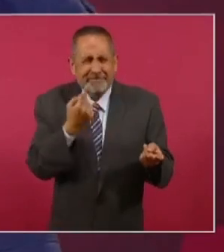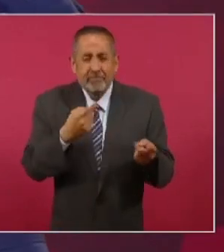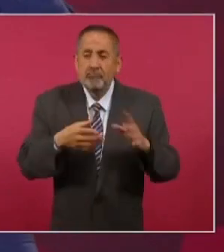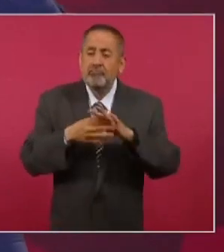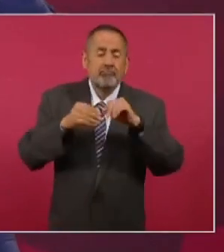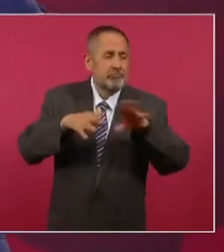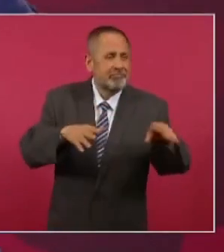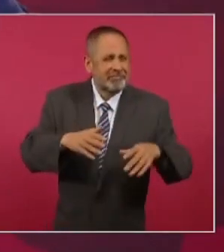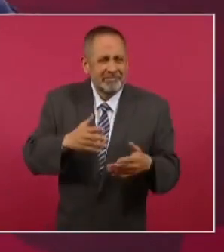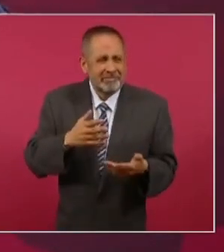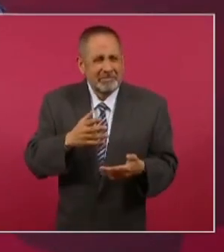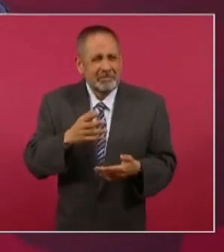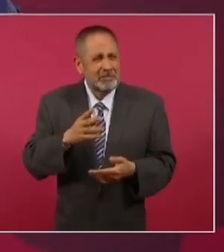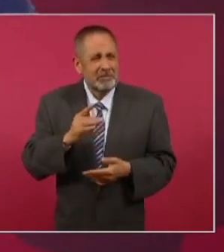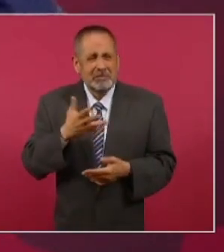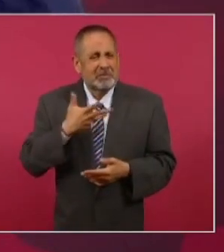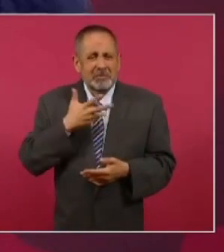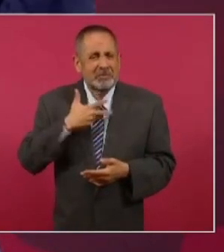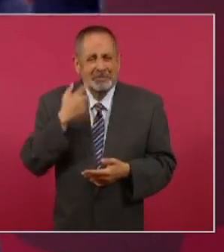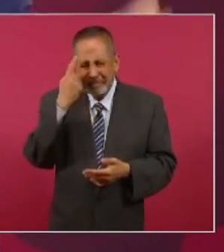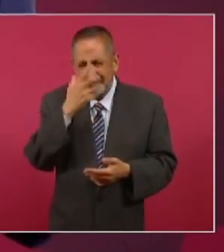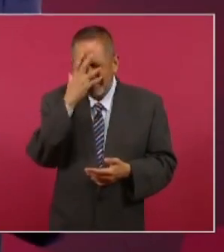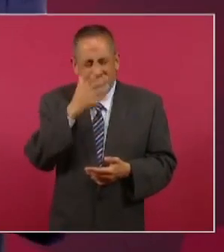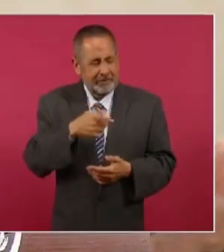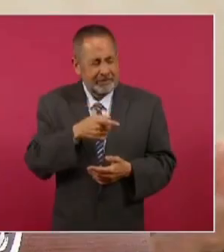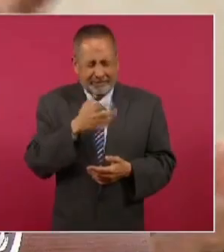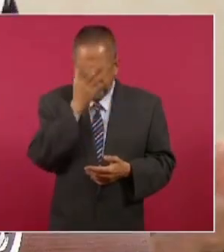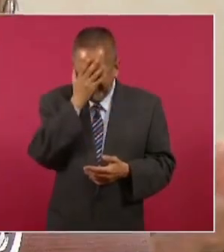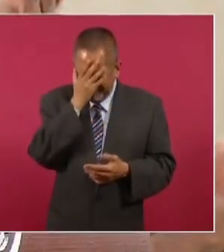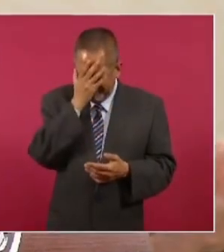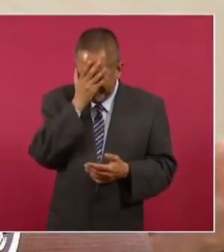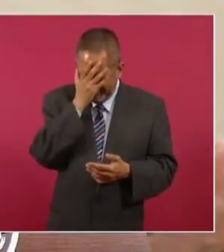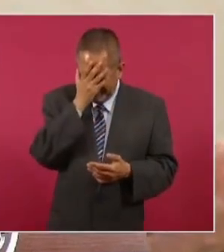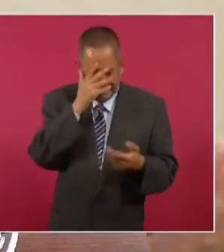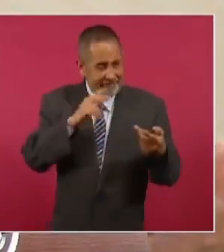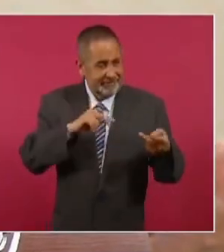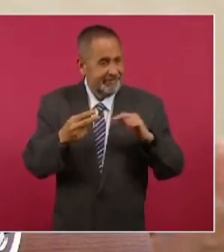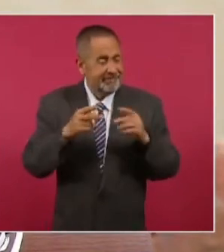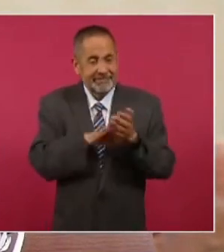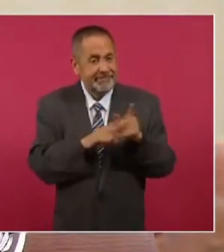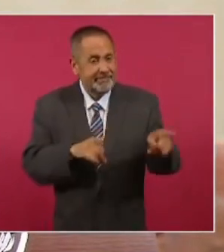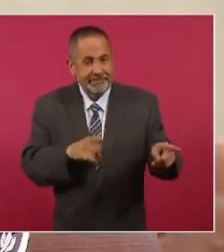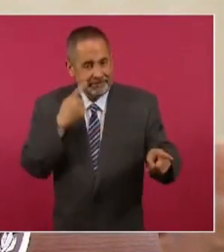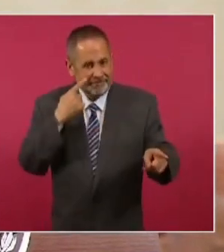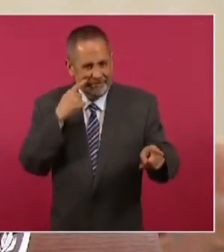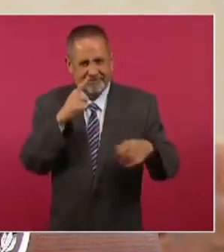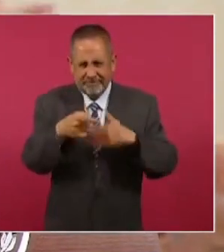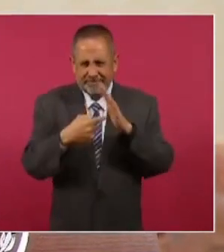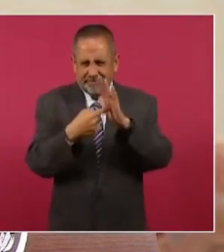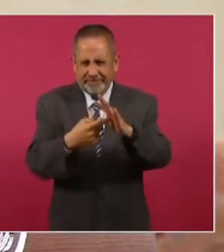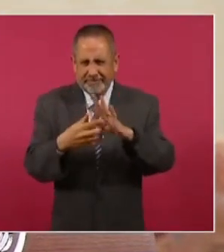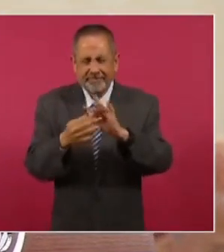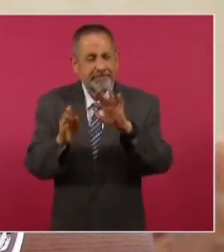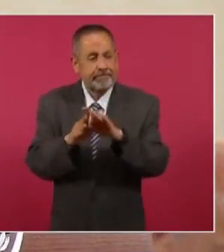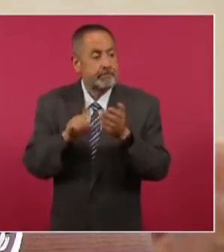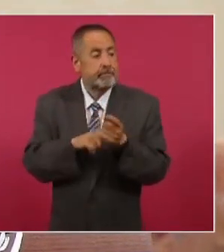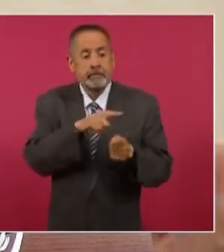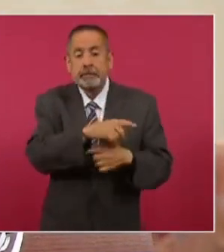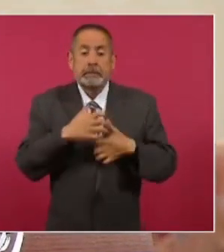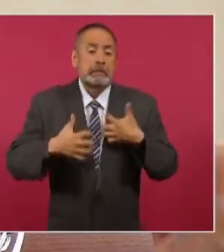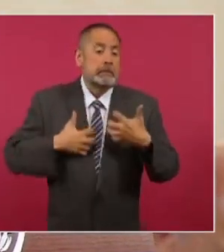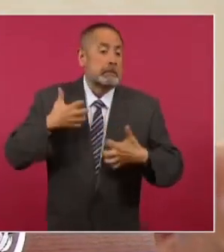moral es el mundo al revés ahorita se los voy a mostrar pero todo eso enojo